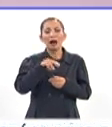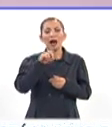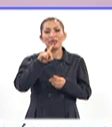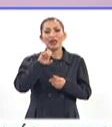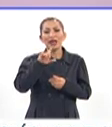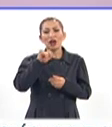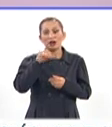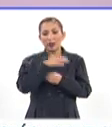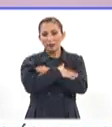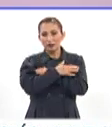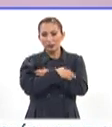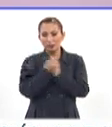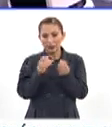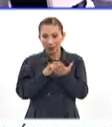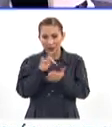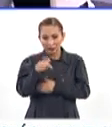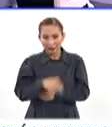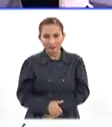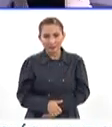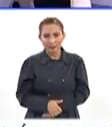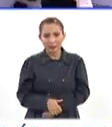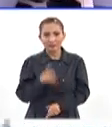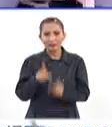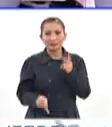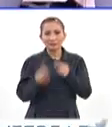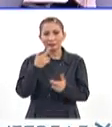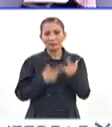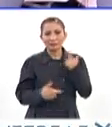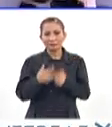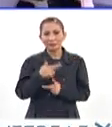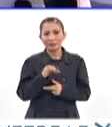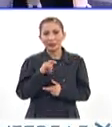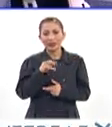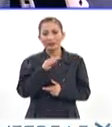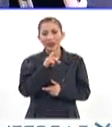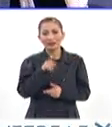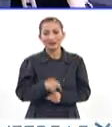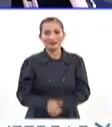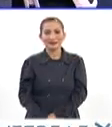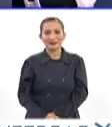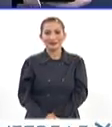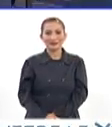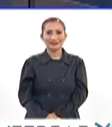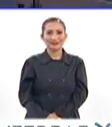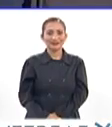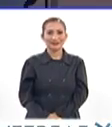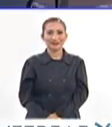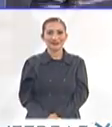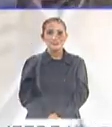fuerte abrazo y felicidades. Mil gracias. Gracias a ti. Una breve pausa, regresamos. Esto es Interfaz.